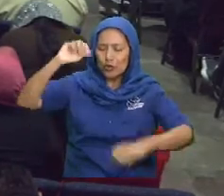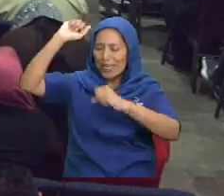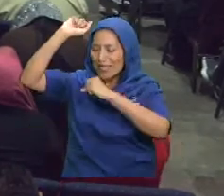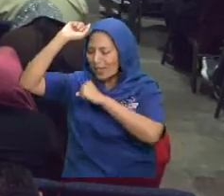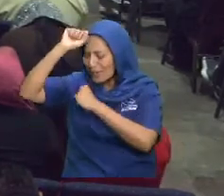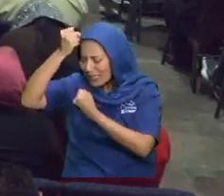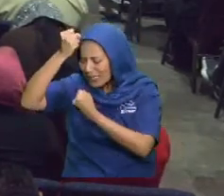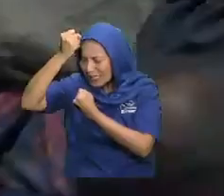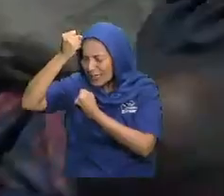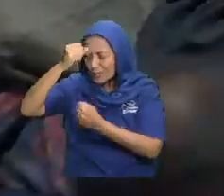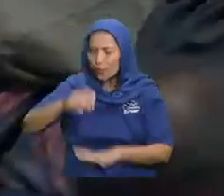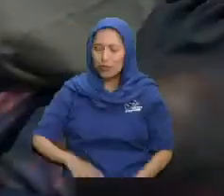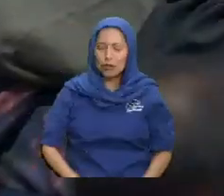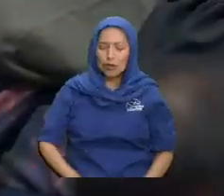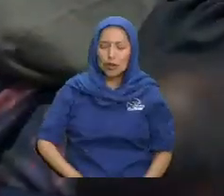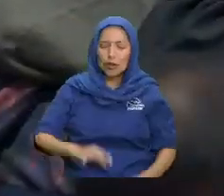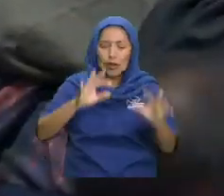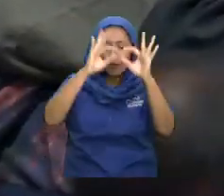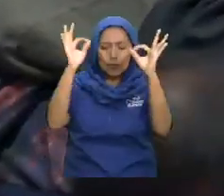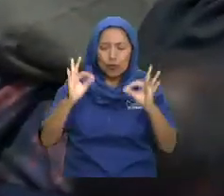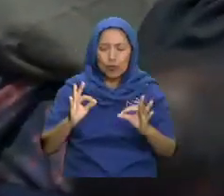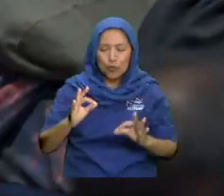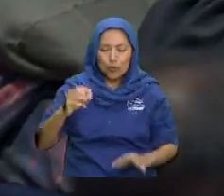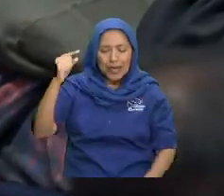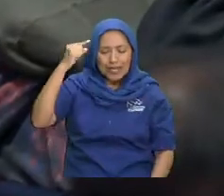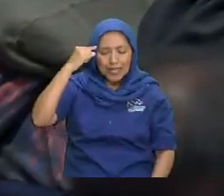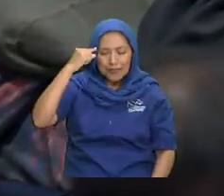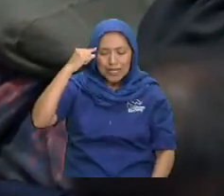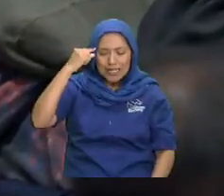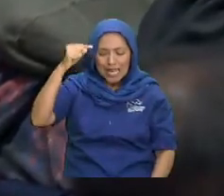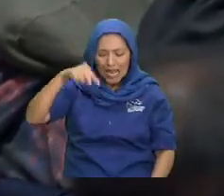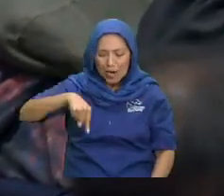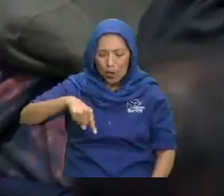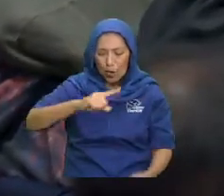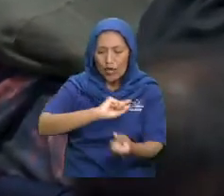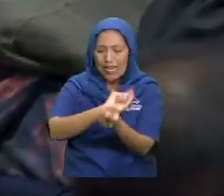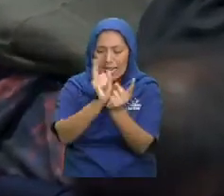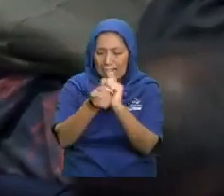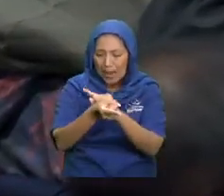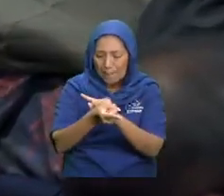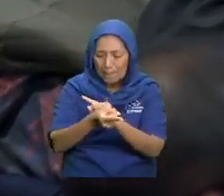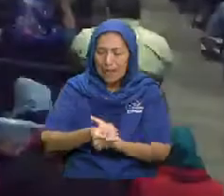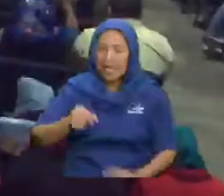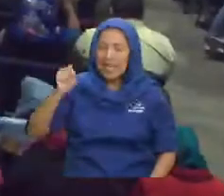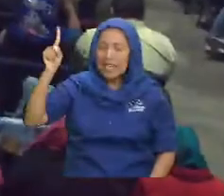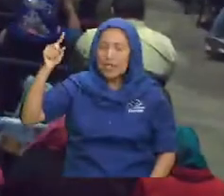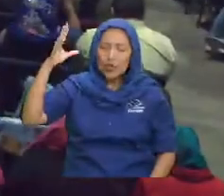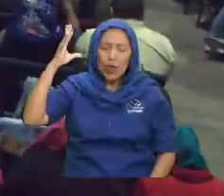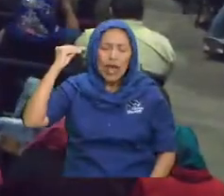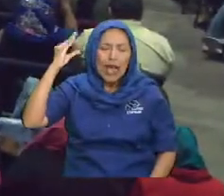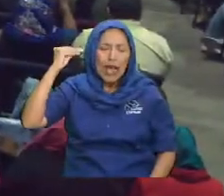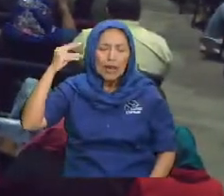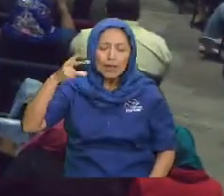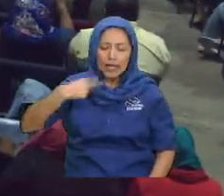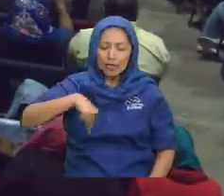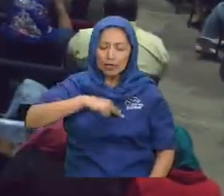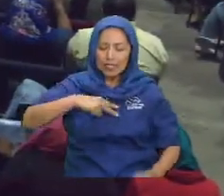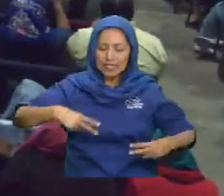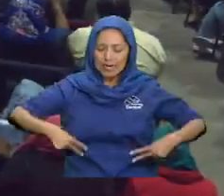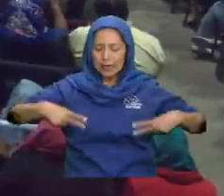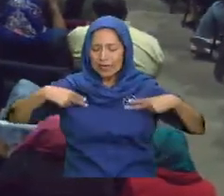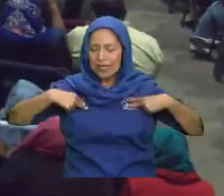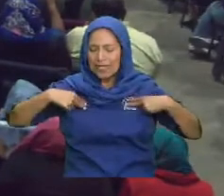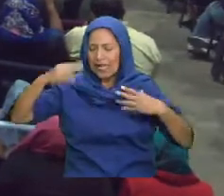nuestra manera de pensar y nos ponemos a tu disposición para que nos hables. Gracias, Padre, gracias, Hijo, y